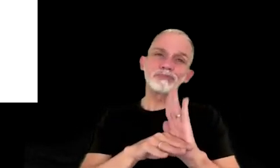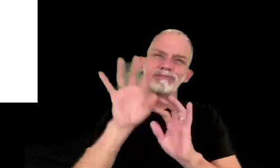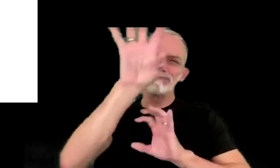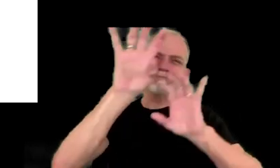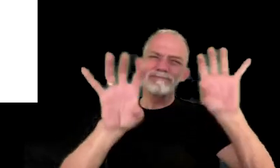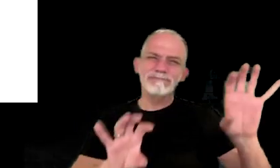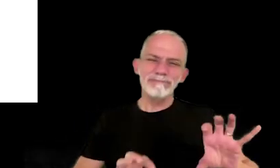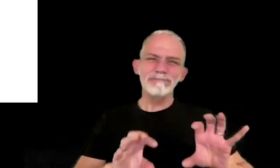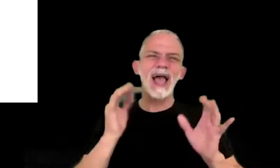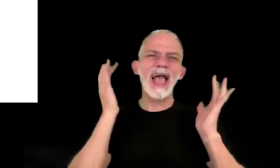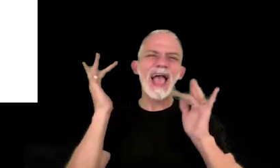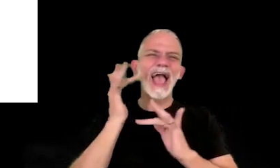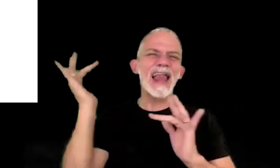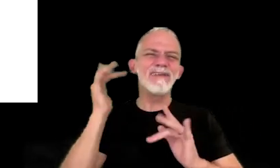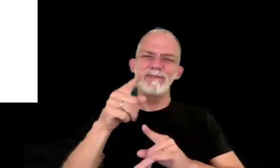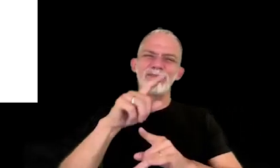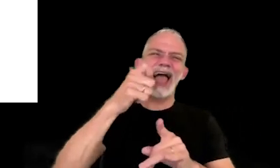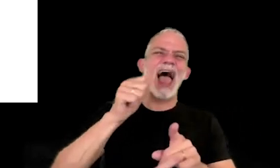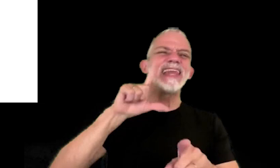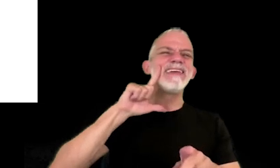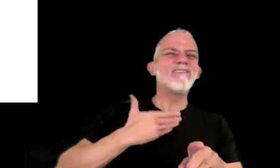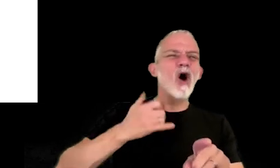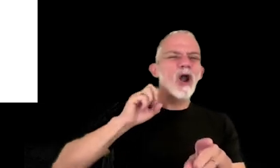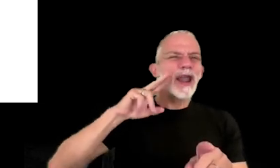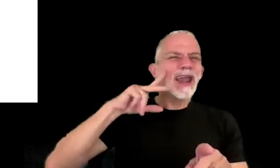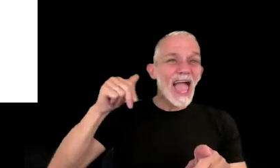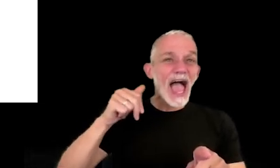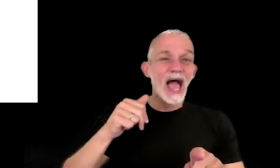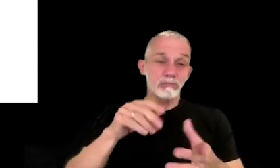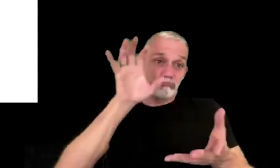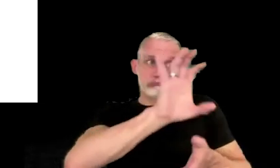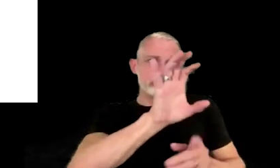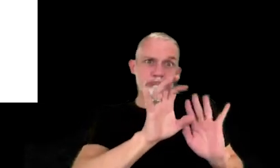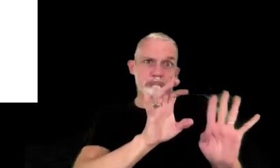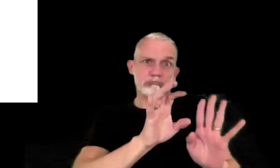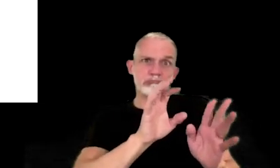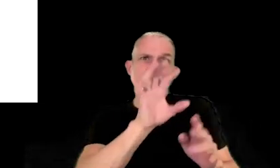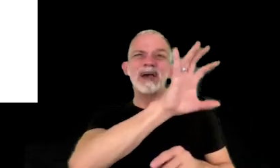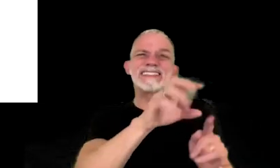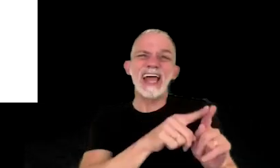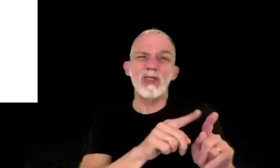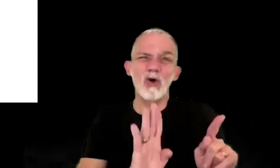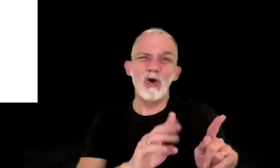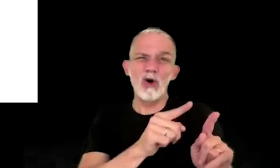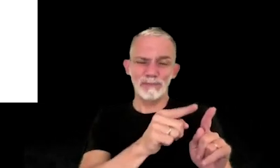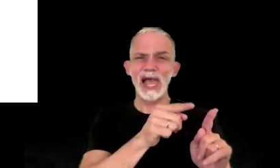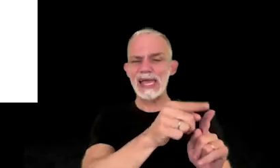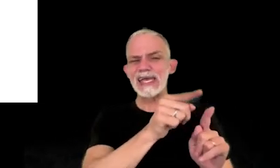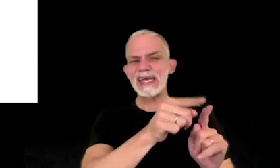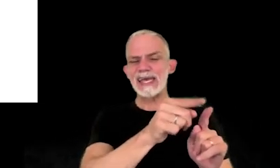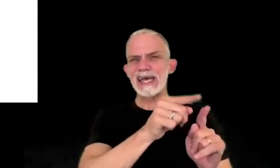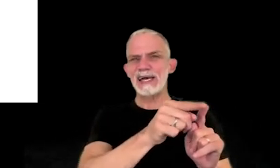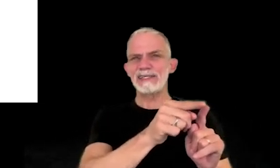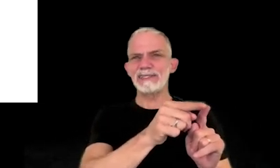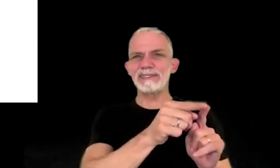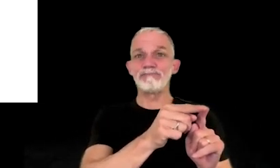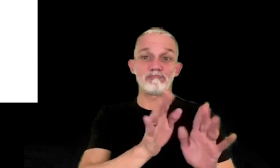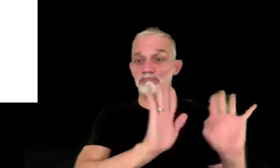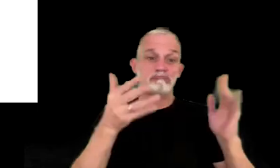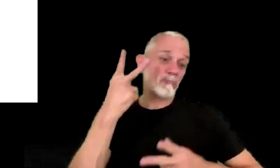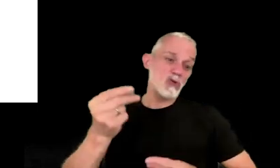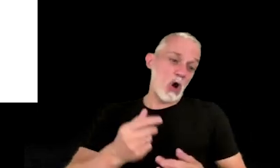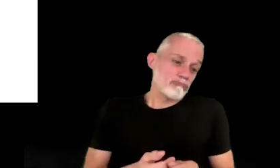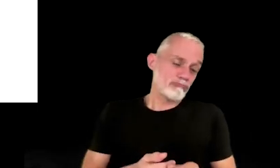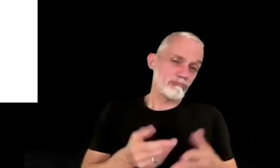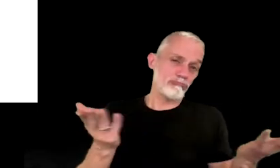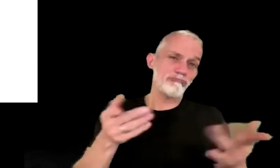estado de California, que como si fuera un país, un continente, ¿no? El estado de California, ahí estaban en contra de la postura de Trump y